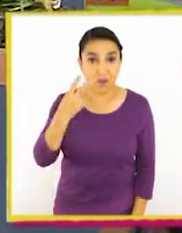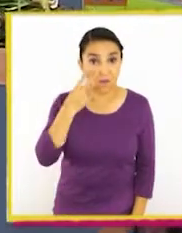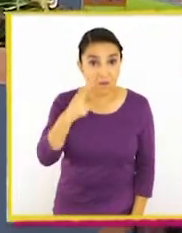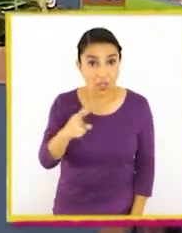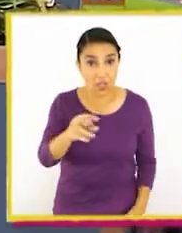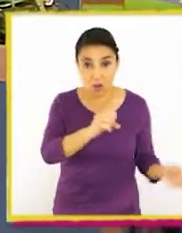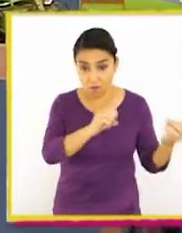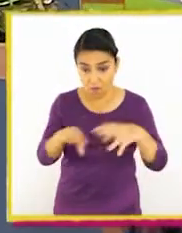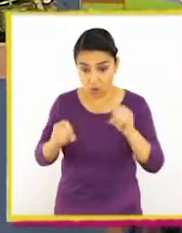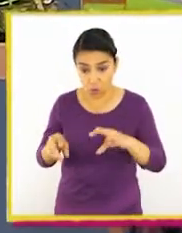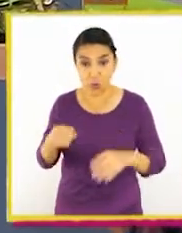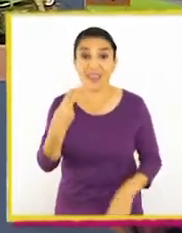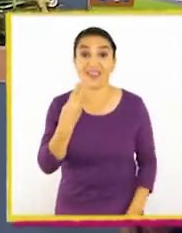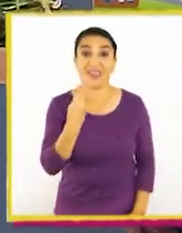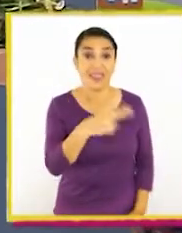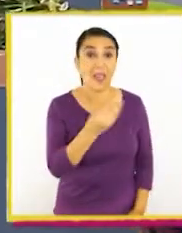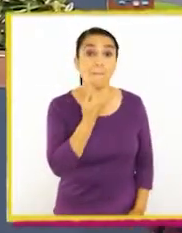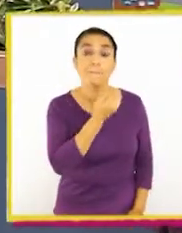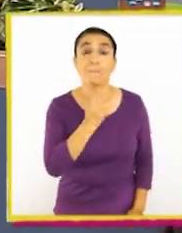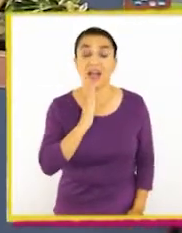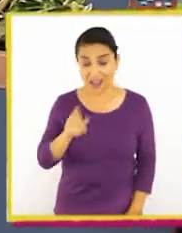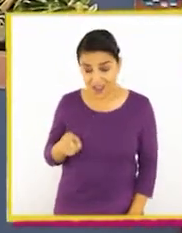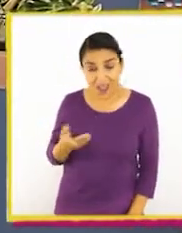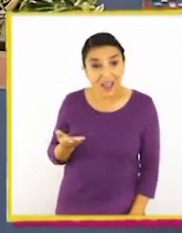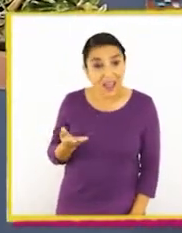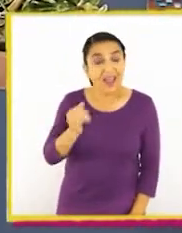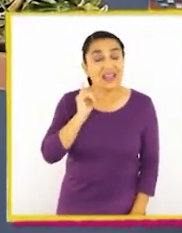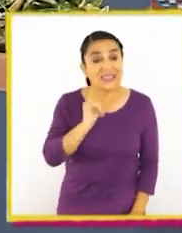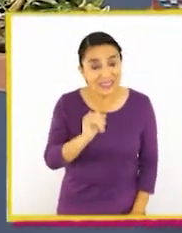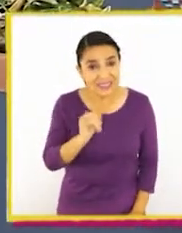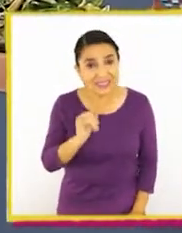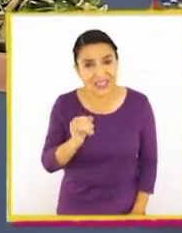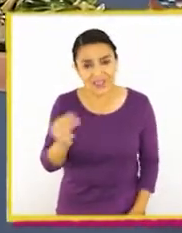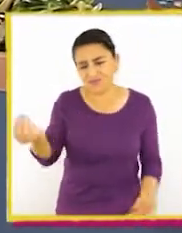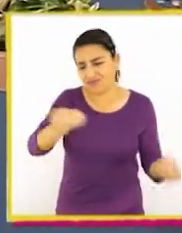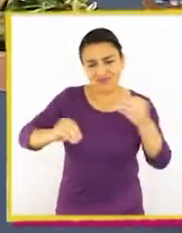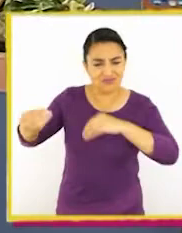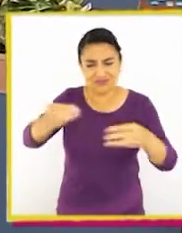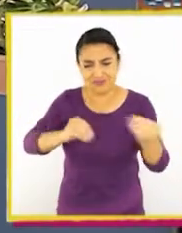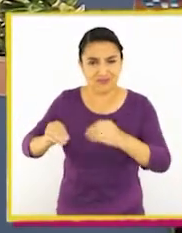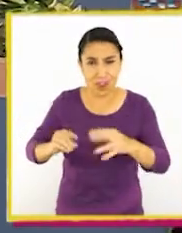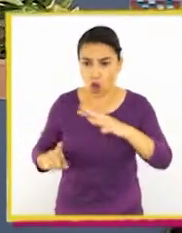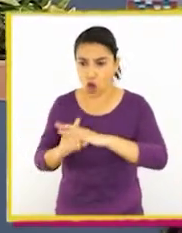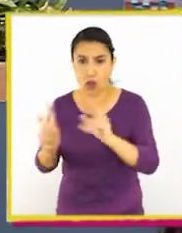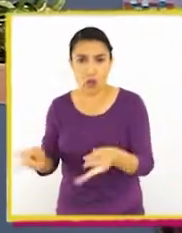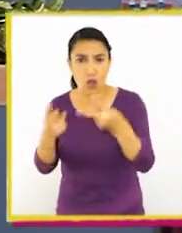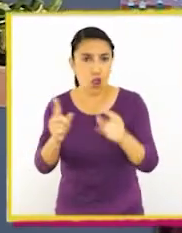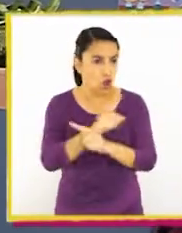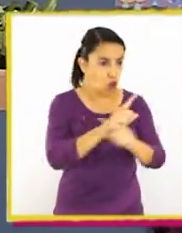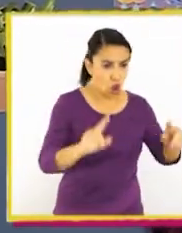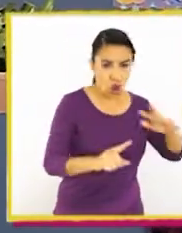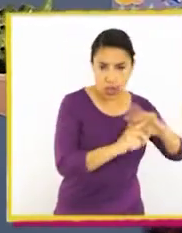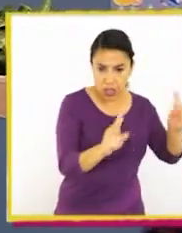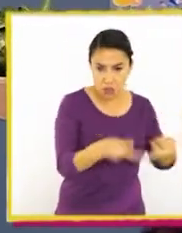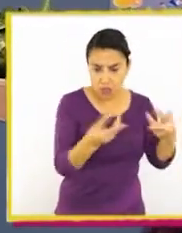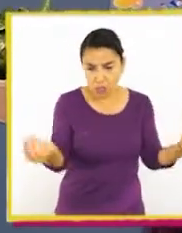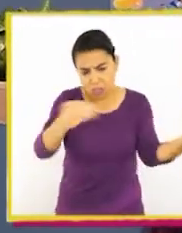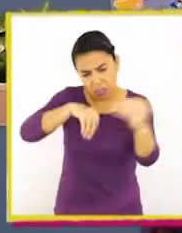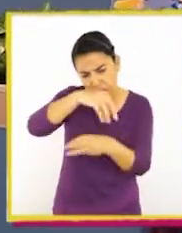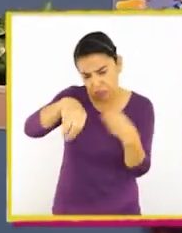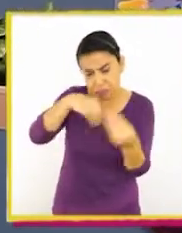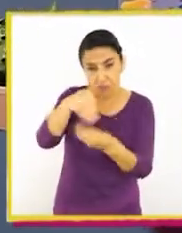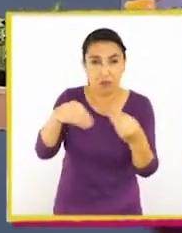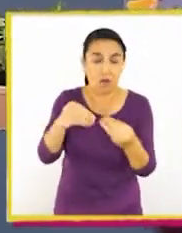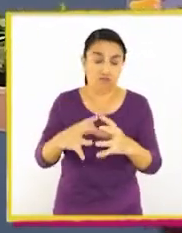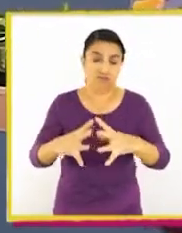¿Vieron los residuos de la basura de Maca? Así es, ella tenía junta la basura orgánica e inorgánica. Por eso está